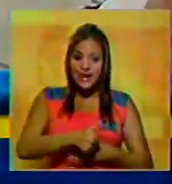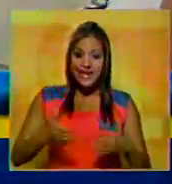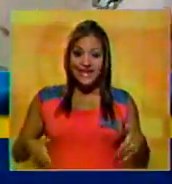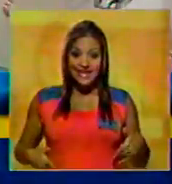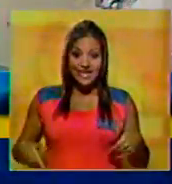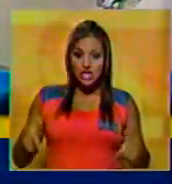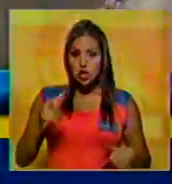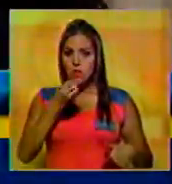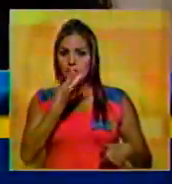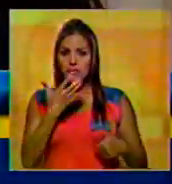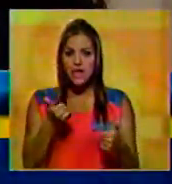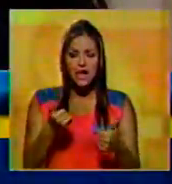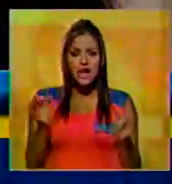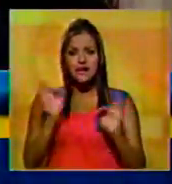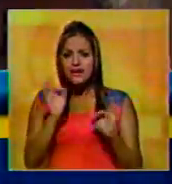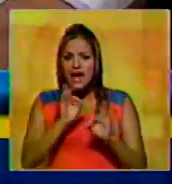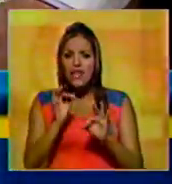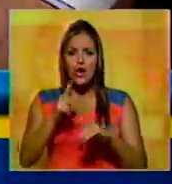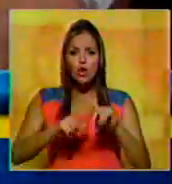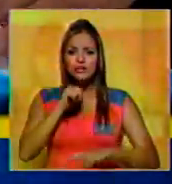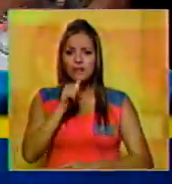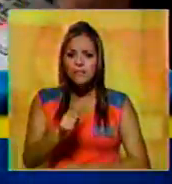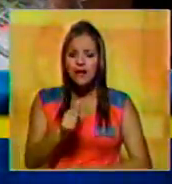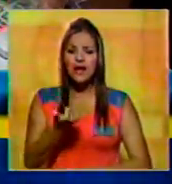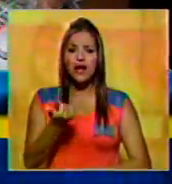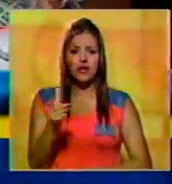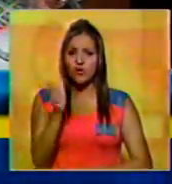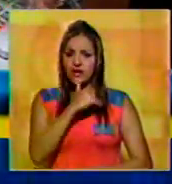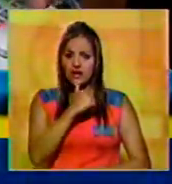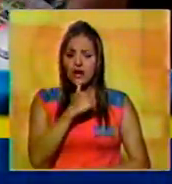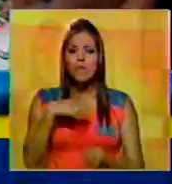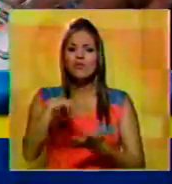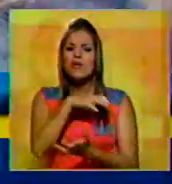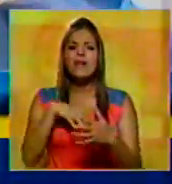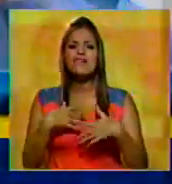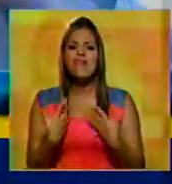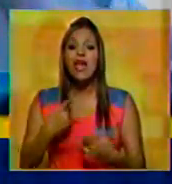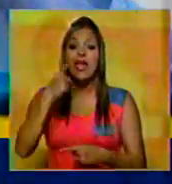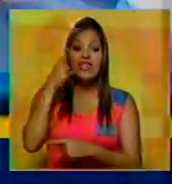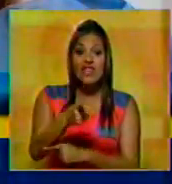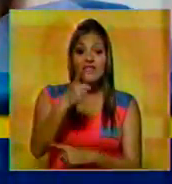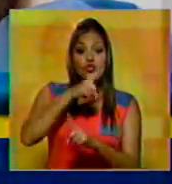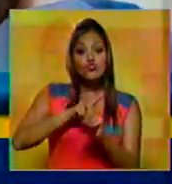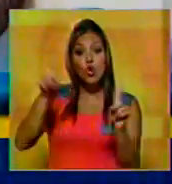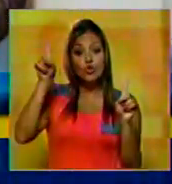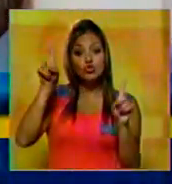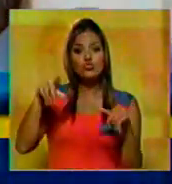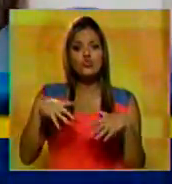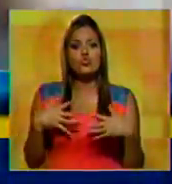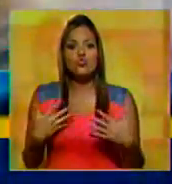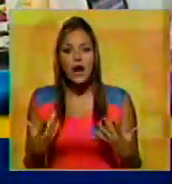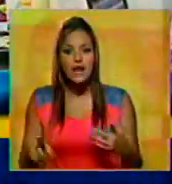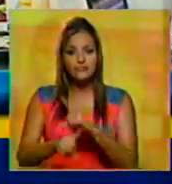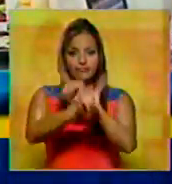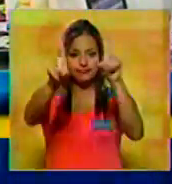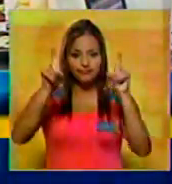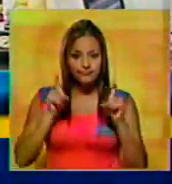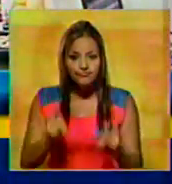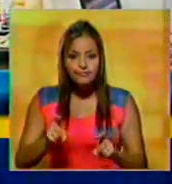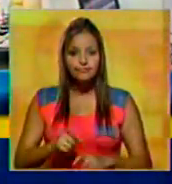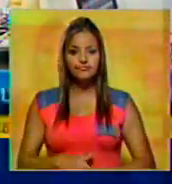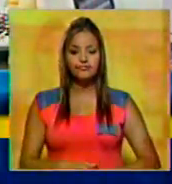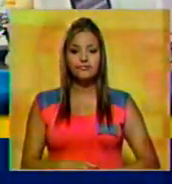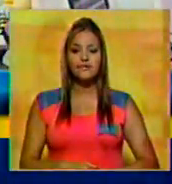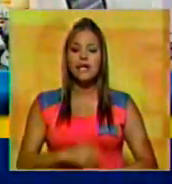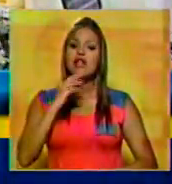bien, no hay lesiones ni rastros de litiasis, así que el problema debe ser otro. ¿Pero cuál? Doctor Jackson